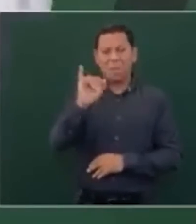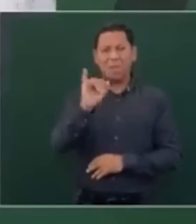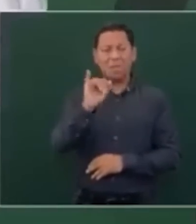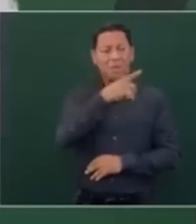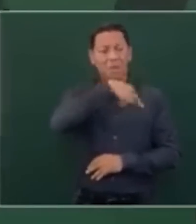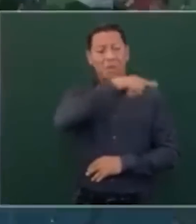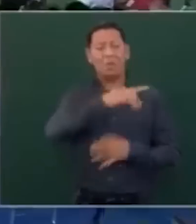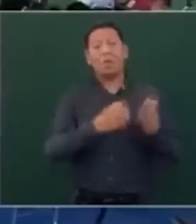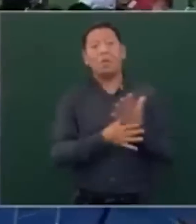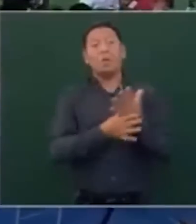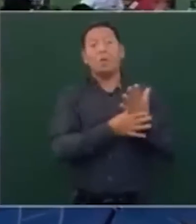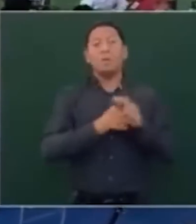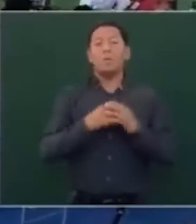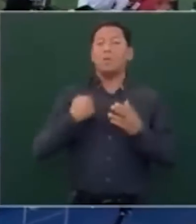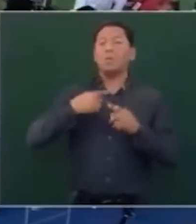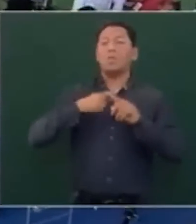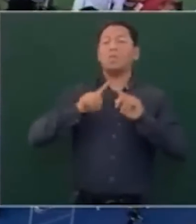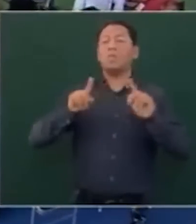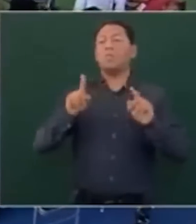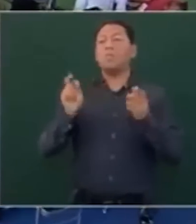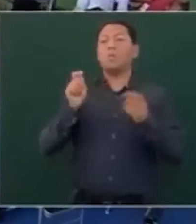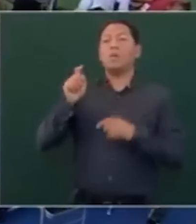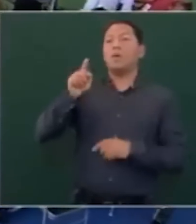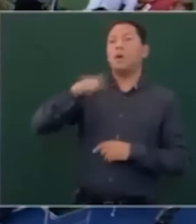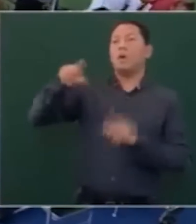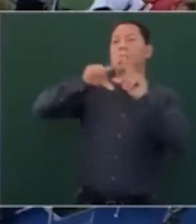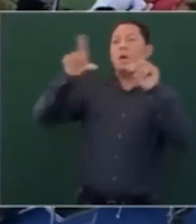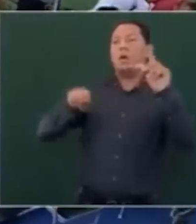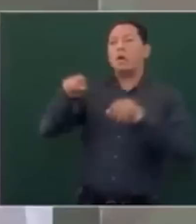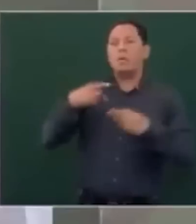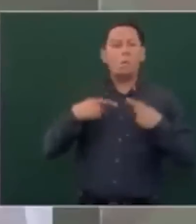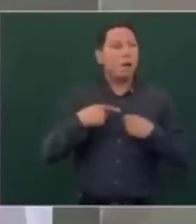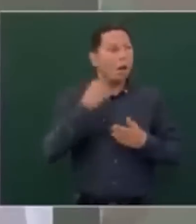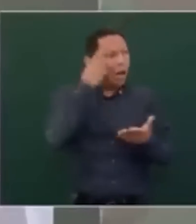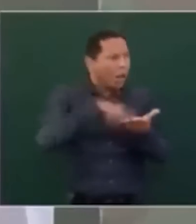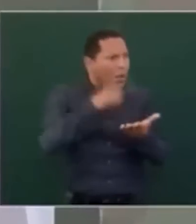Pobre gente que se la creyó